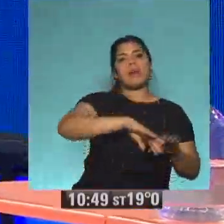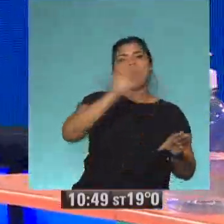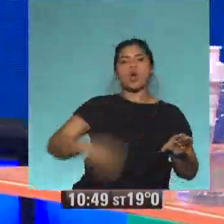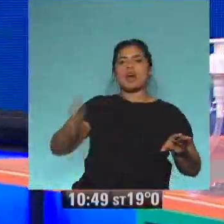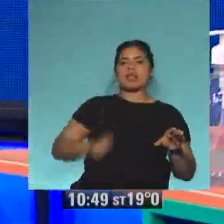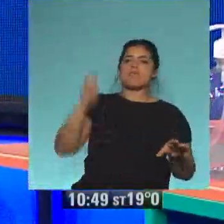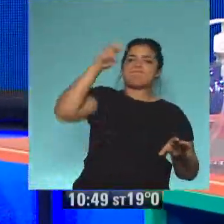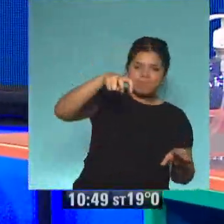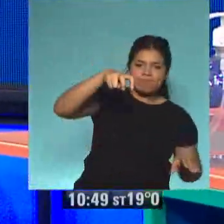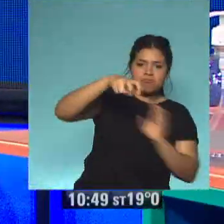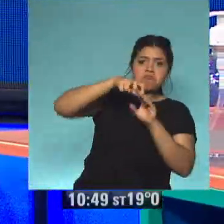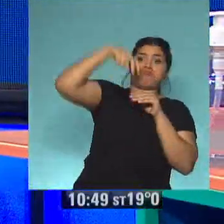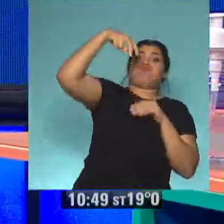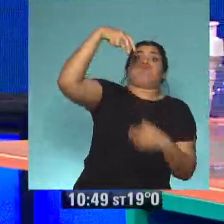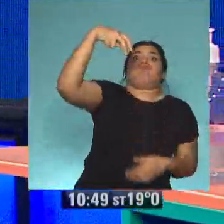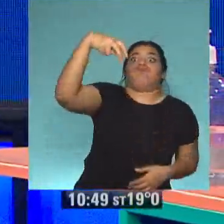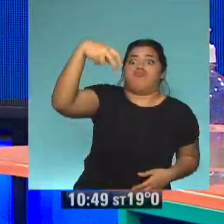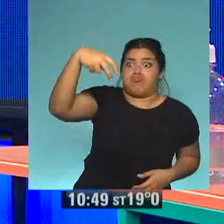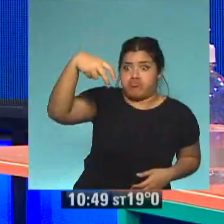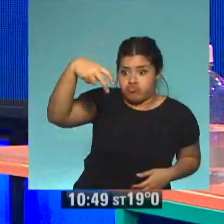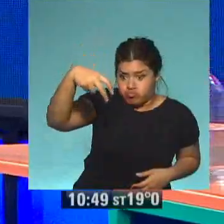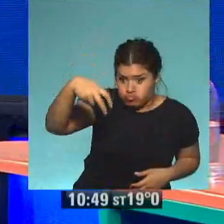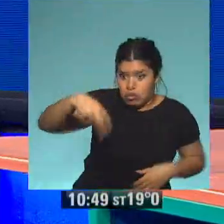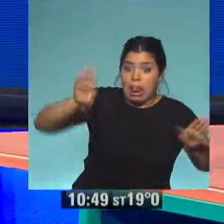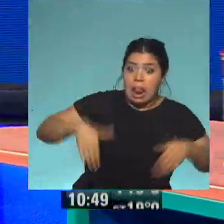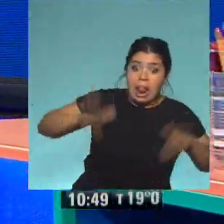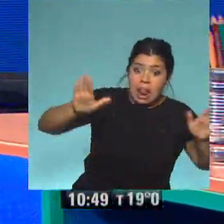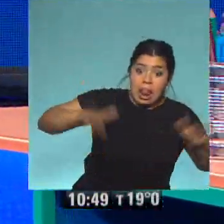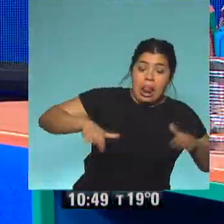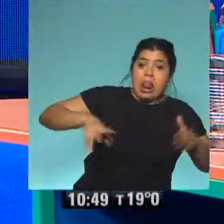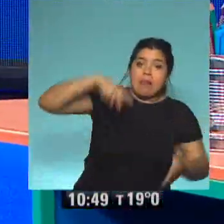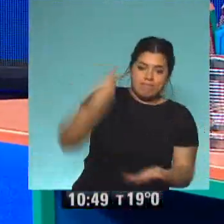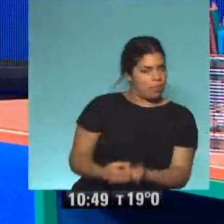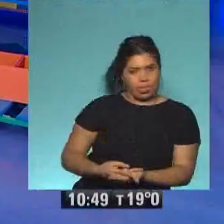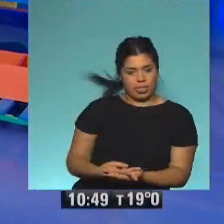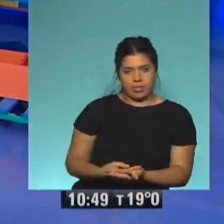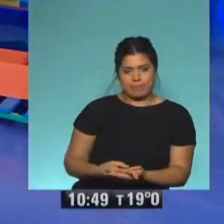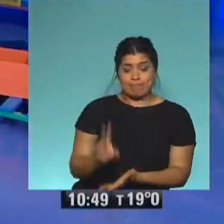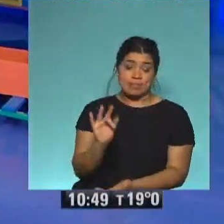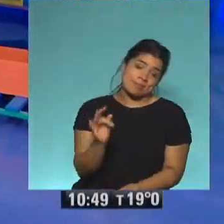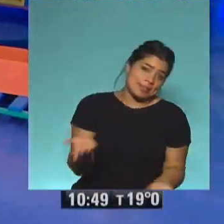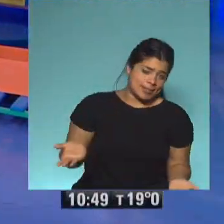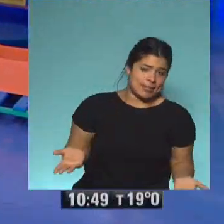para tirarse por ahí y después aletear y caerse al piso, porque era difícil. Claro, tenía como unas manijas